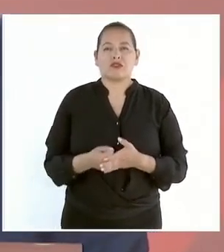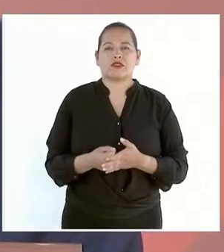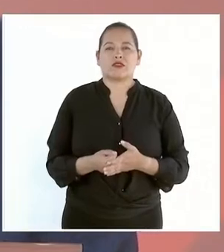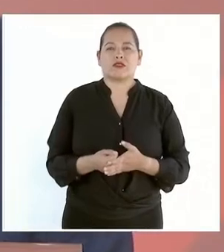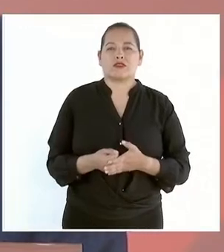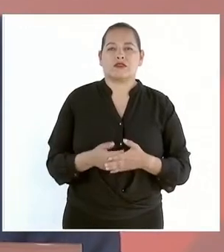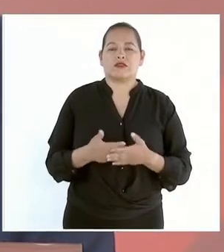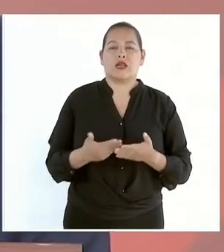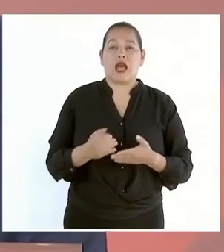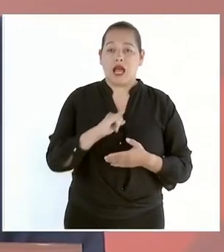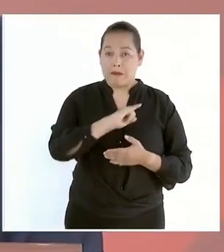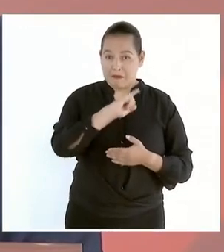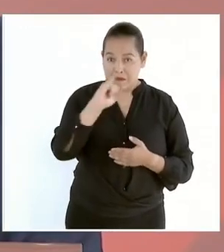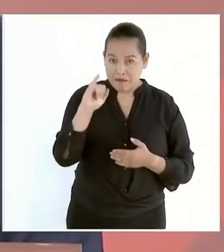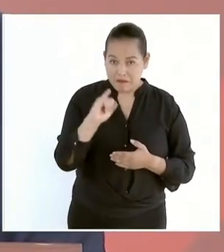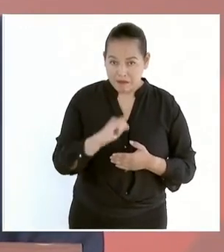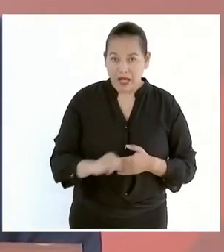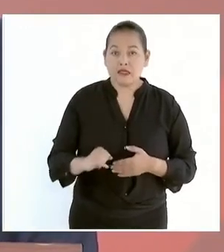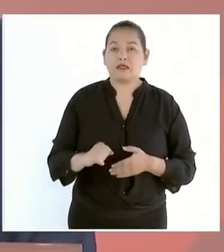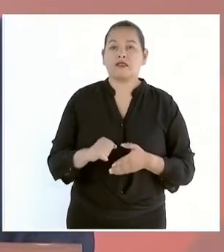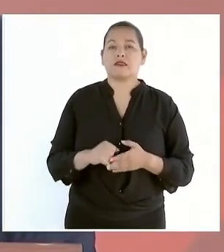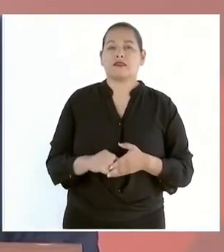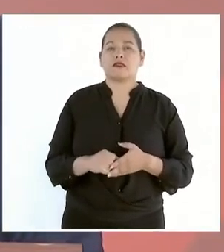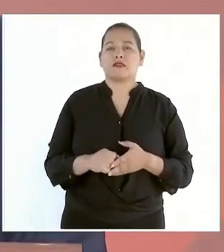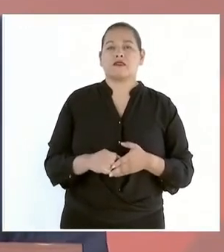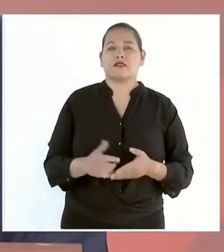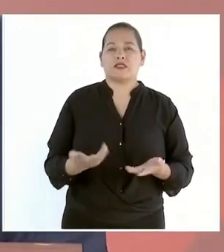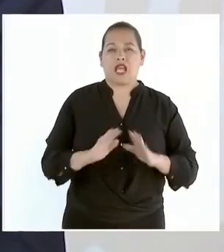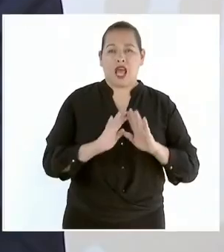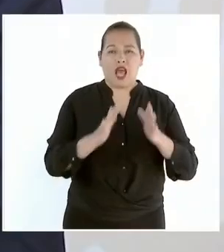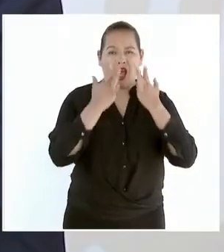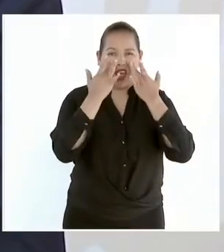había seguido renunciando